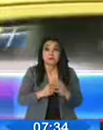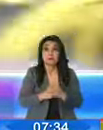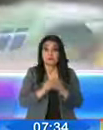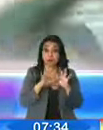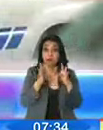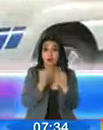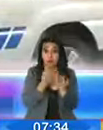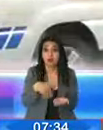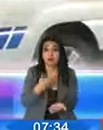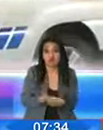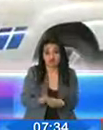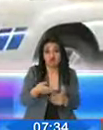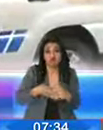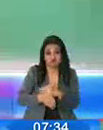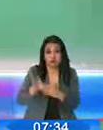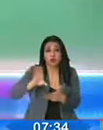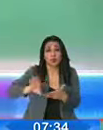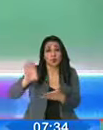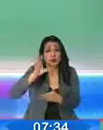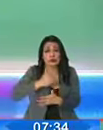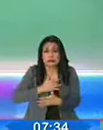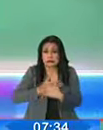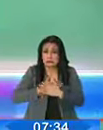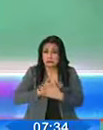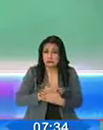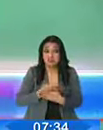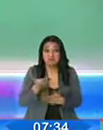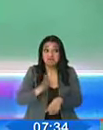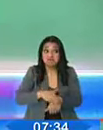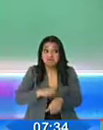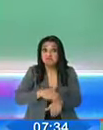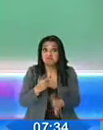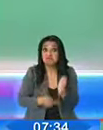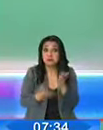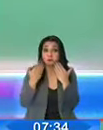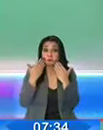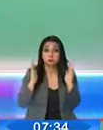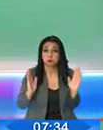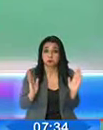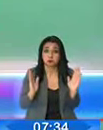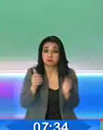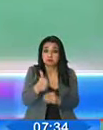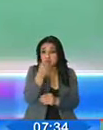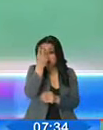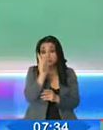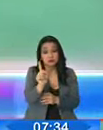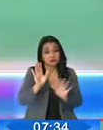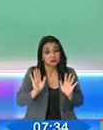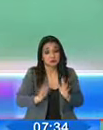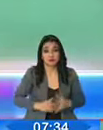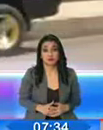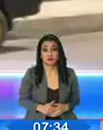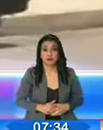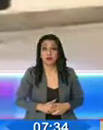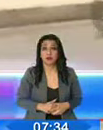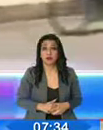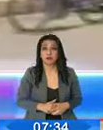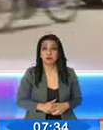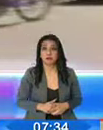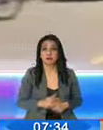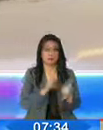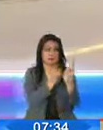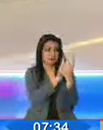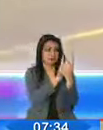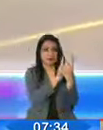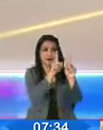donde ocurrió ese lamentable hecho y aún se desconocen las causas que lo llevó a adoptar esa terrible decisión. Intentamos conversar con